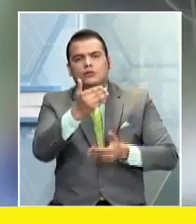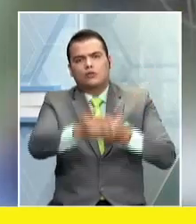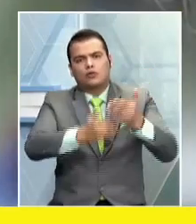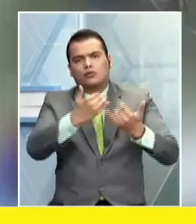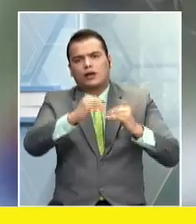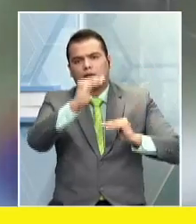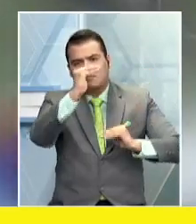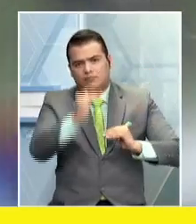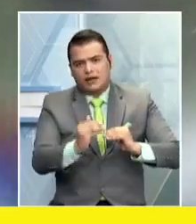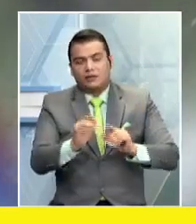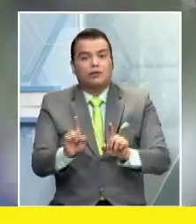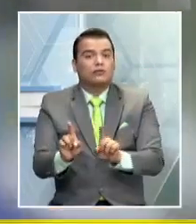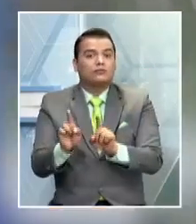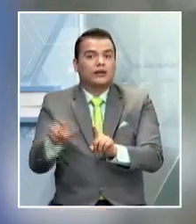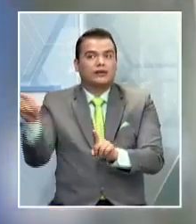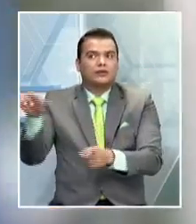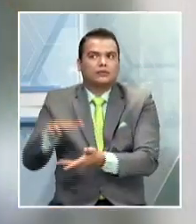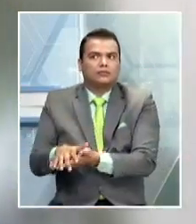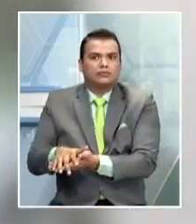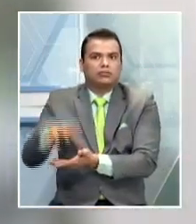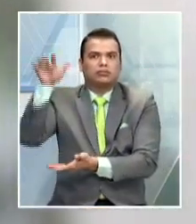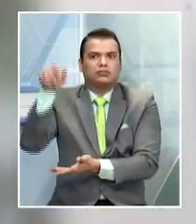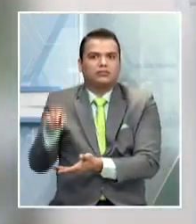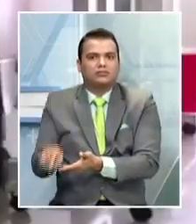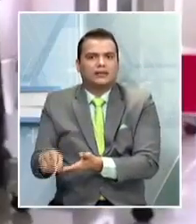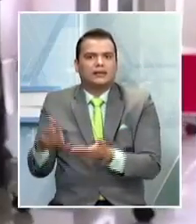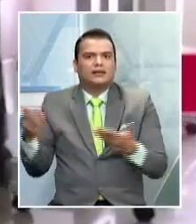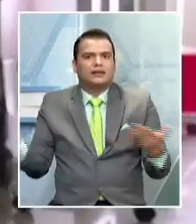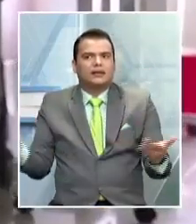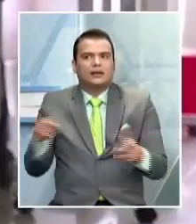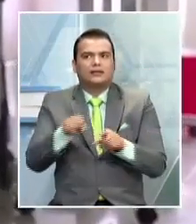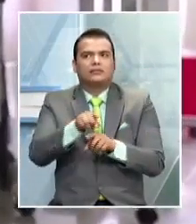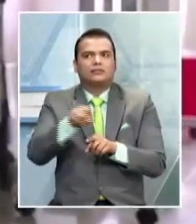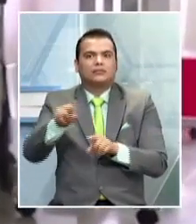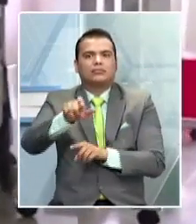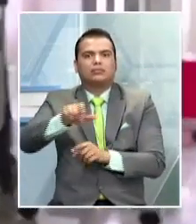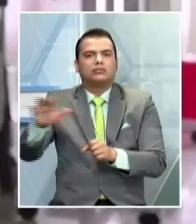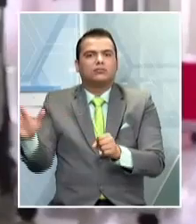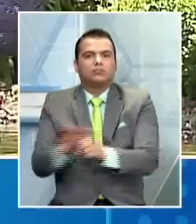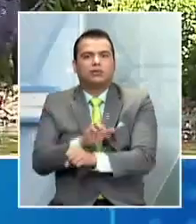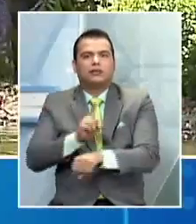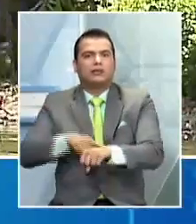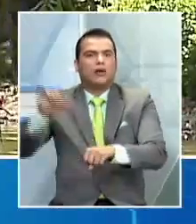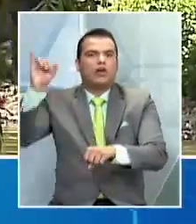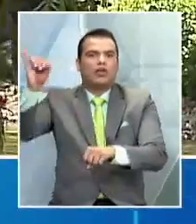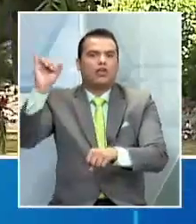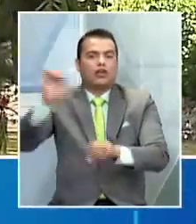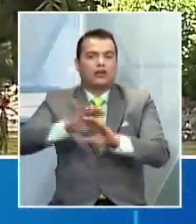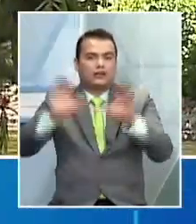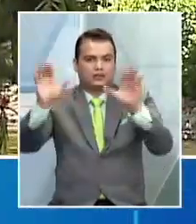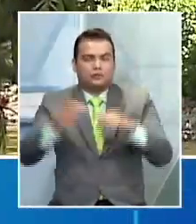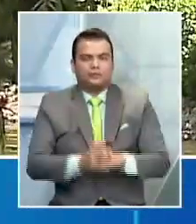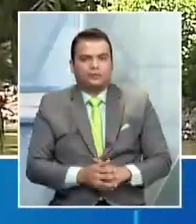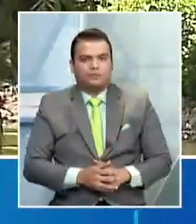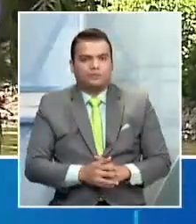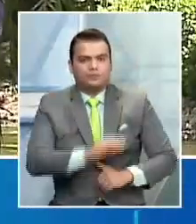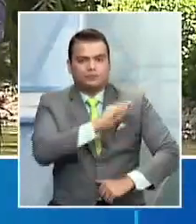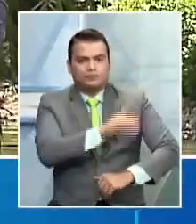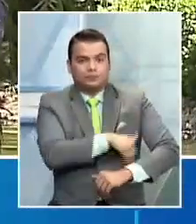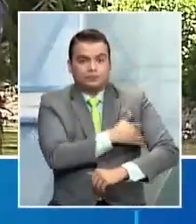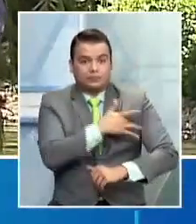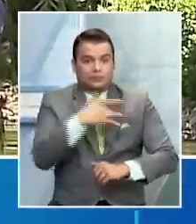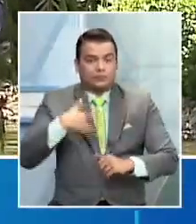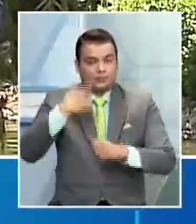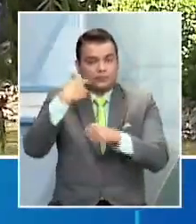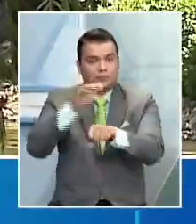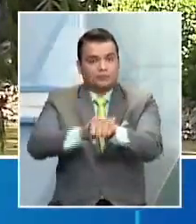pero tenemos un efecto acumulativo de camas que están ocupadas por larga estadía. Y el Ministerio de Salud le ha hecho una solicitud al